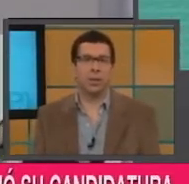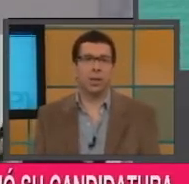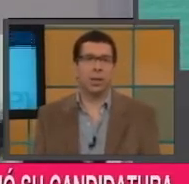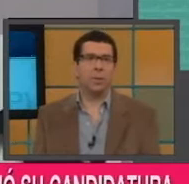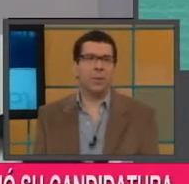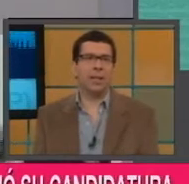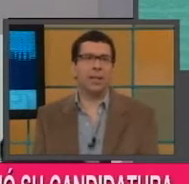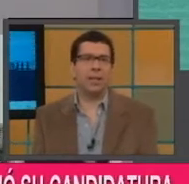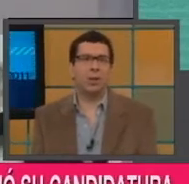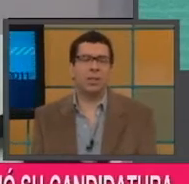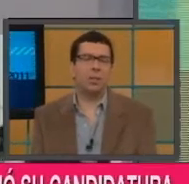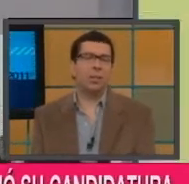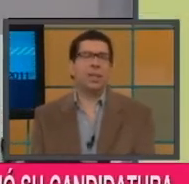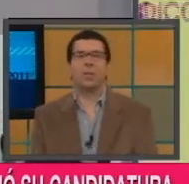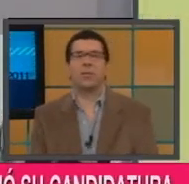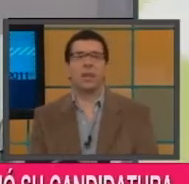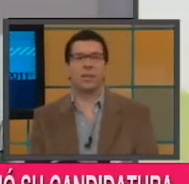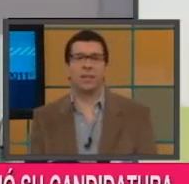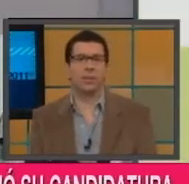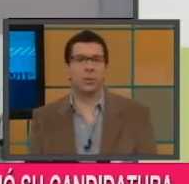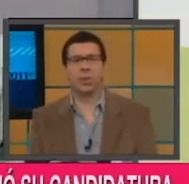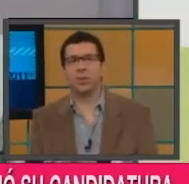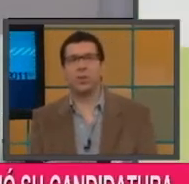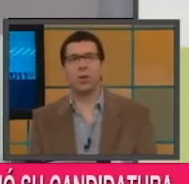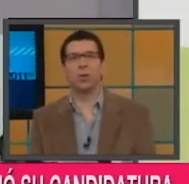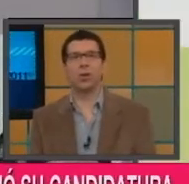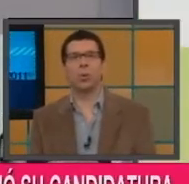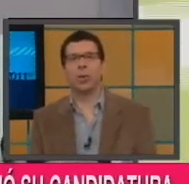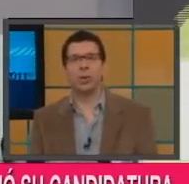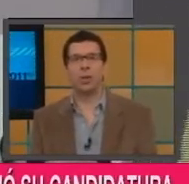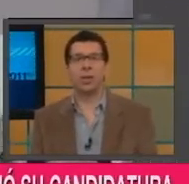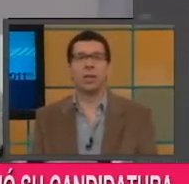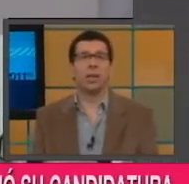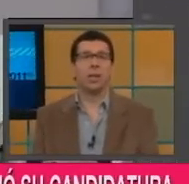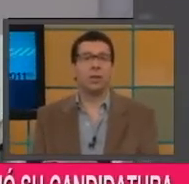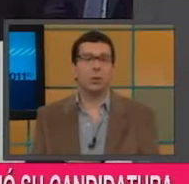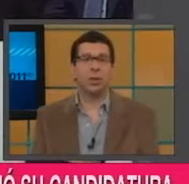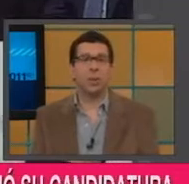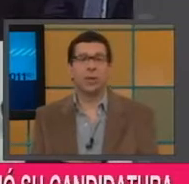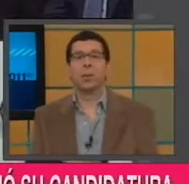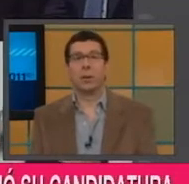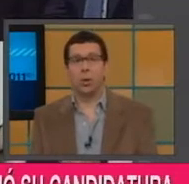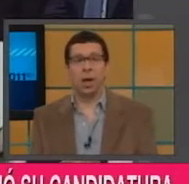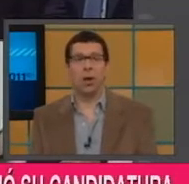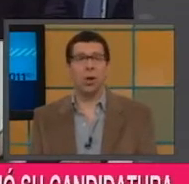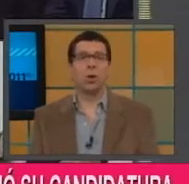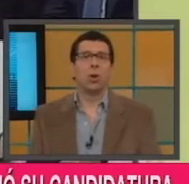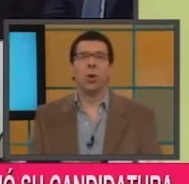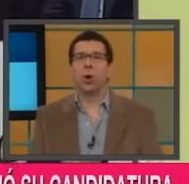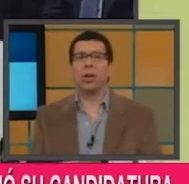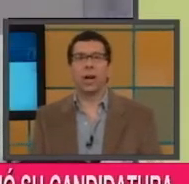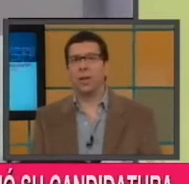la Victoria. Y me parece que hay que leerlo así. Después hay diferentes interpretaciones políticas, incluso también vinculadas